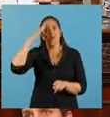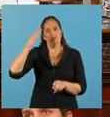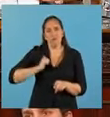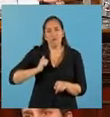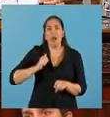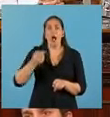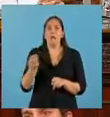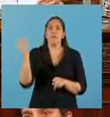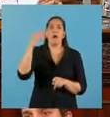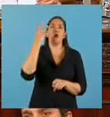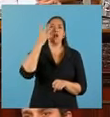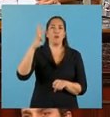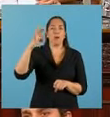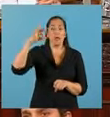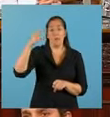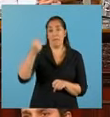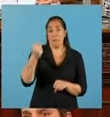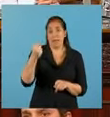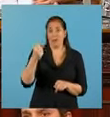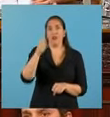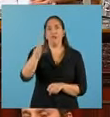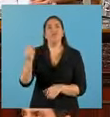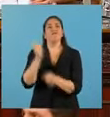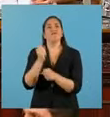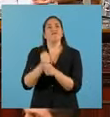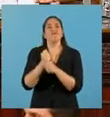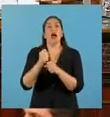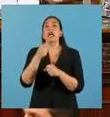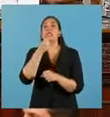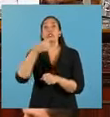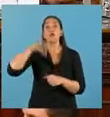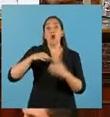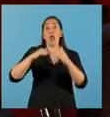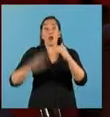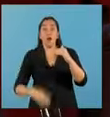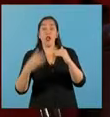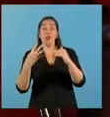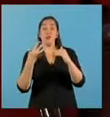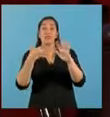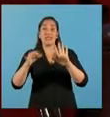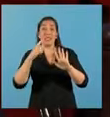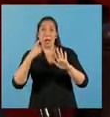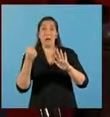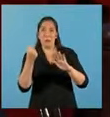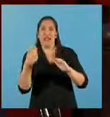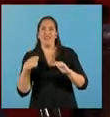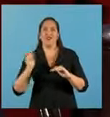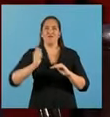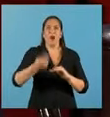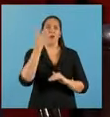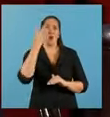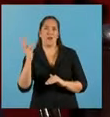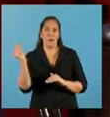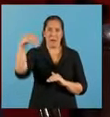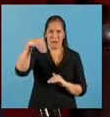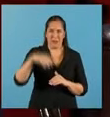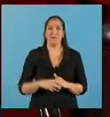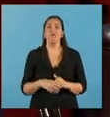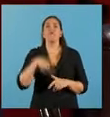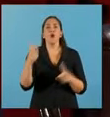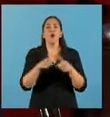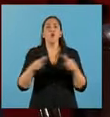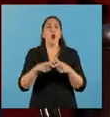4.000 pesos para los trabajadores con remuneración inferior a 60.000 pesos mensuales. Dispusimos un bono de emergencia